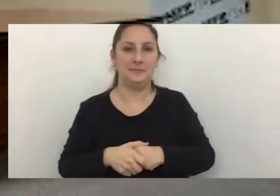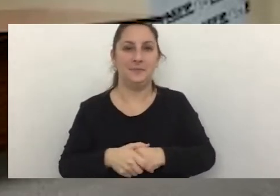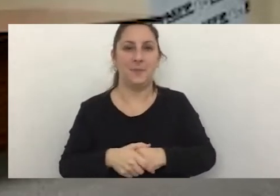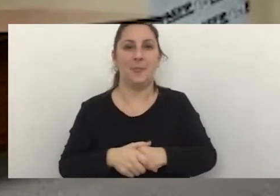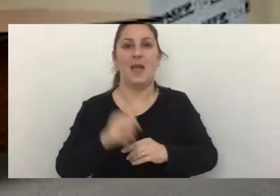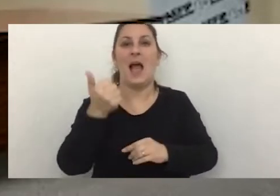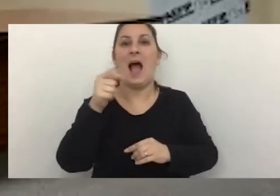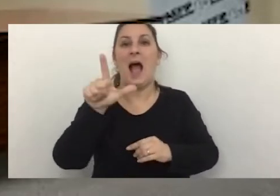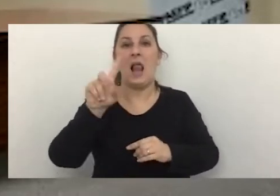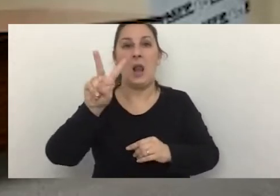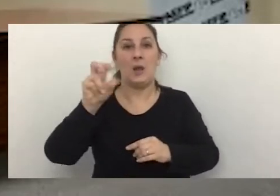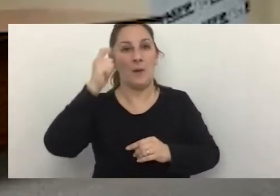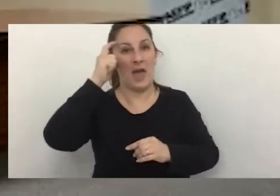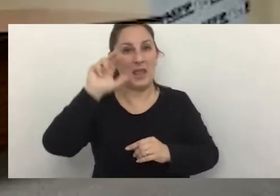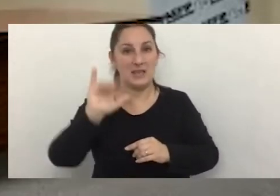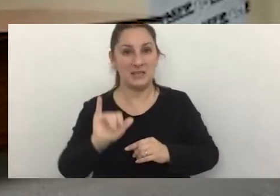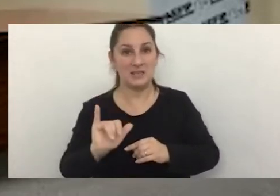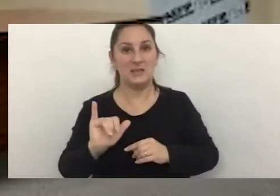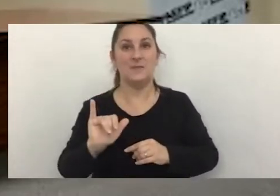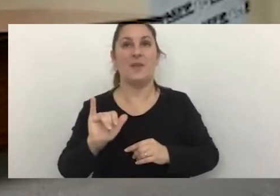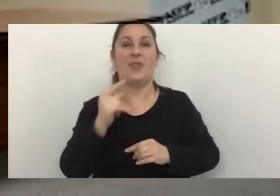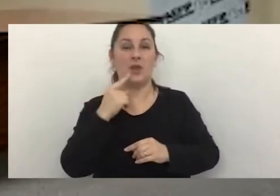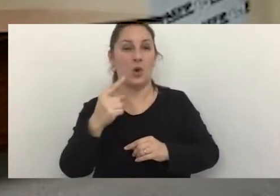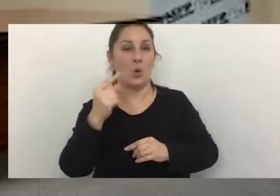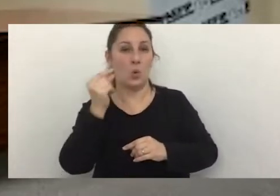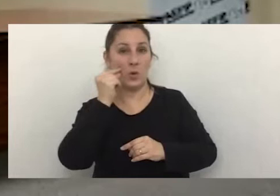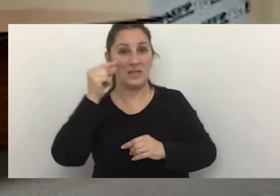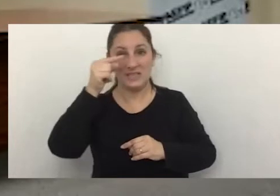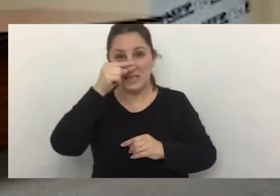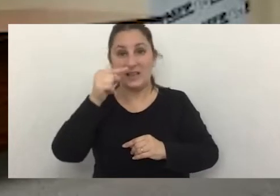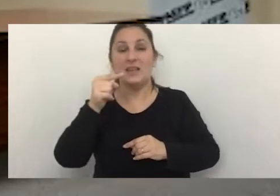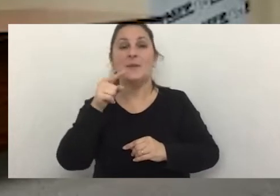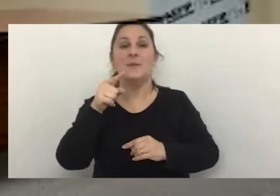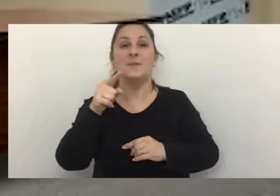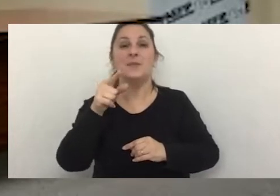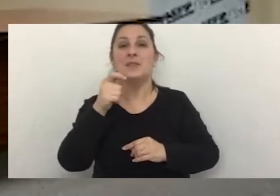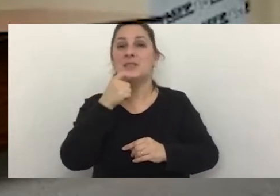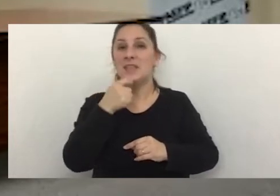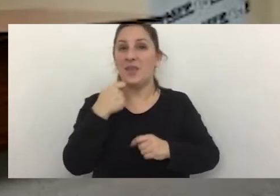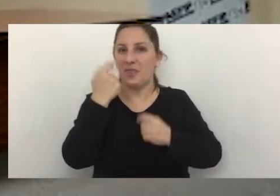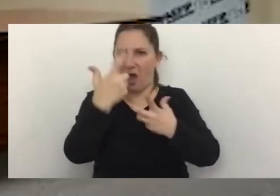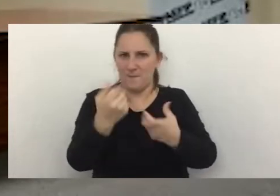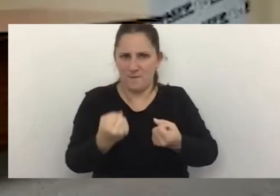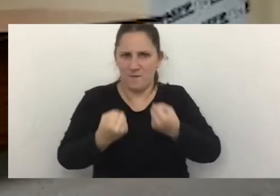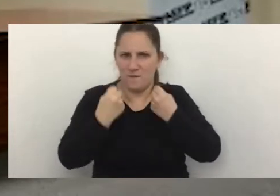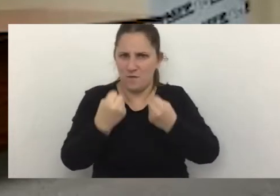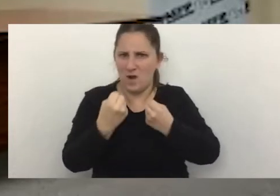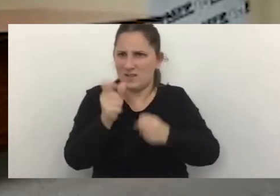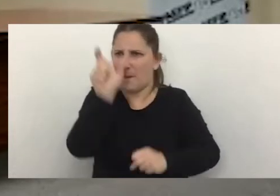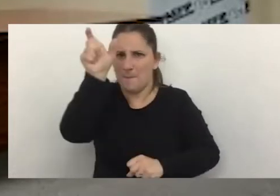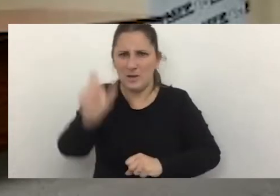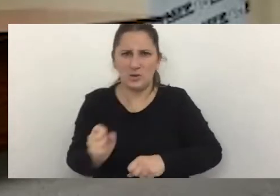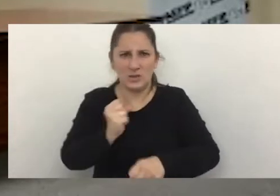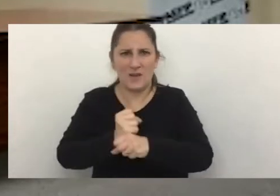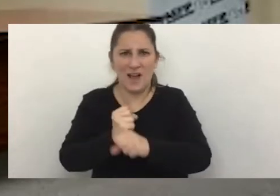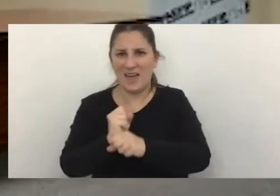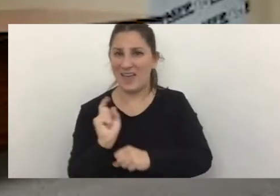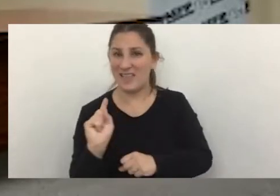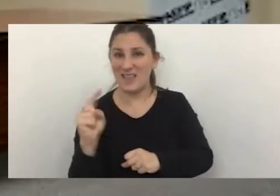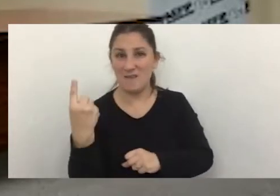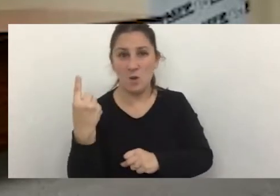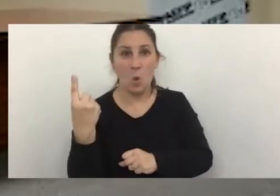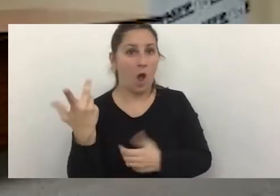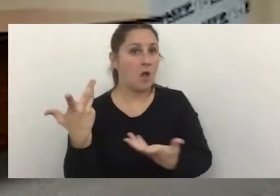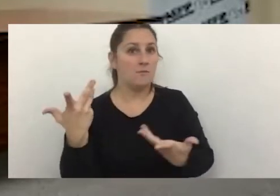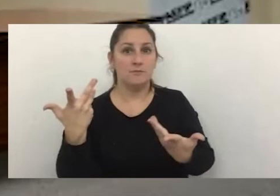dijo, el 47, si se le diera tanta fuerza a un trabajador individualmente considerado, rompemos